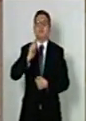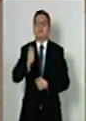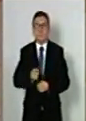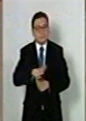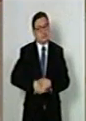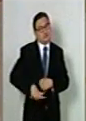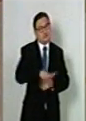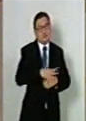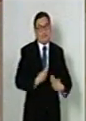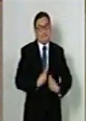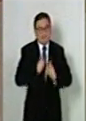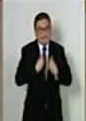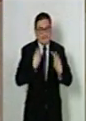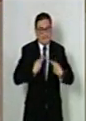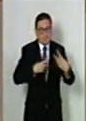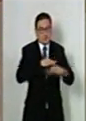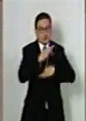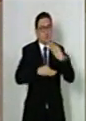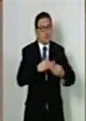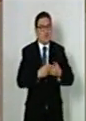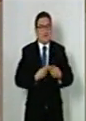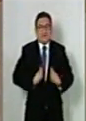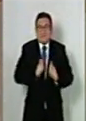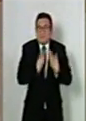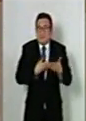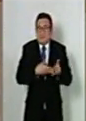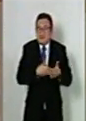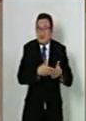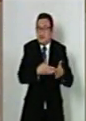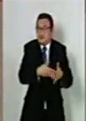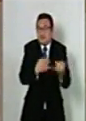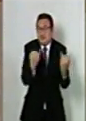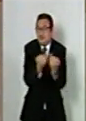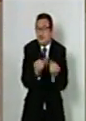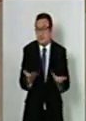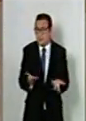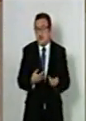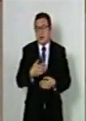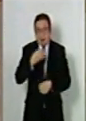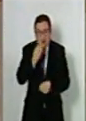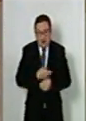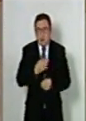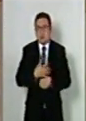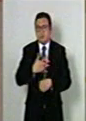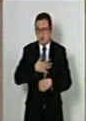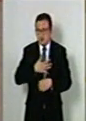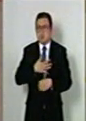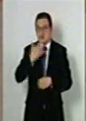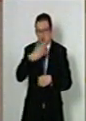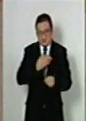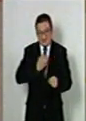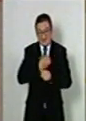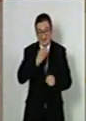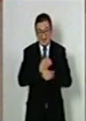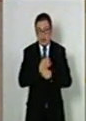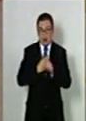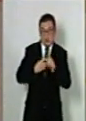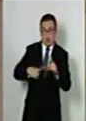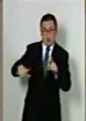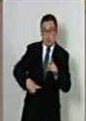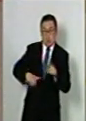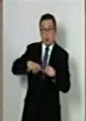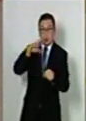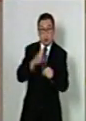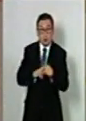vida nacional día a día. Y quiero decirles, estoy en un estado donde mi gobernador procede de otro